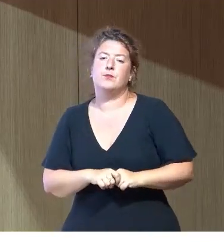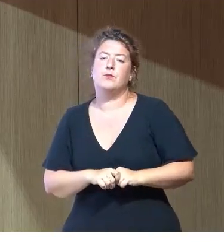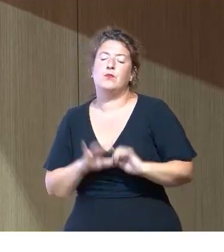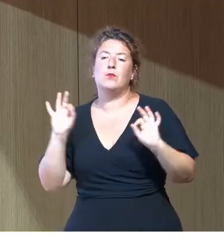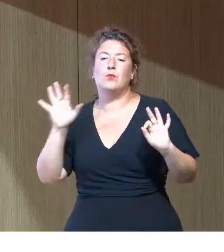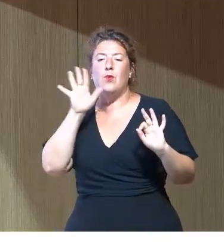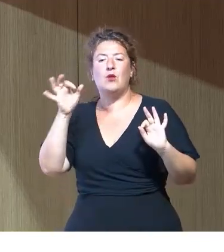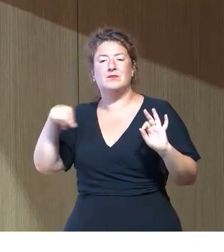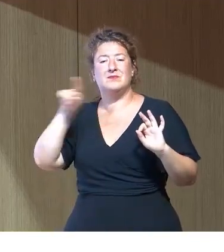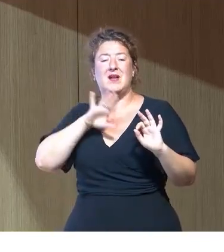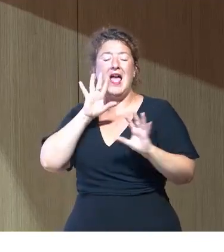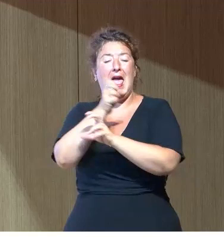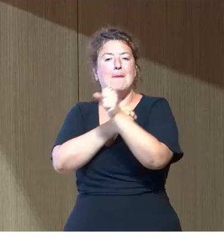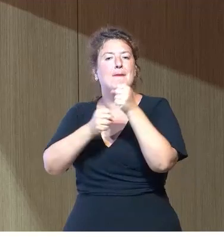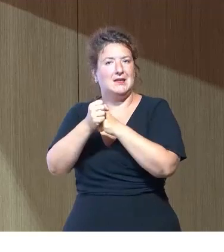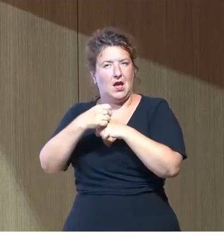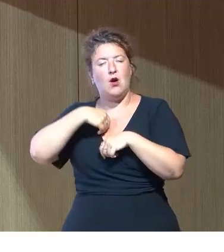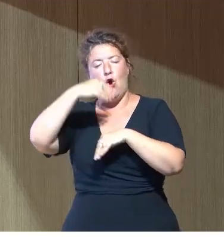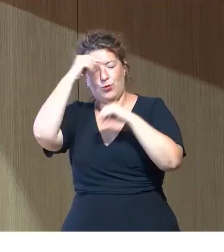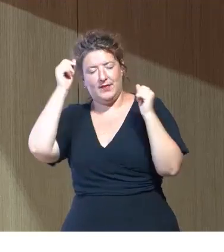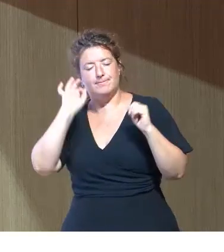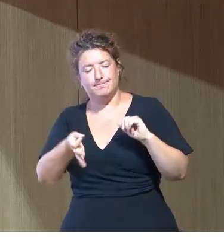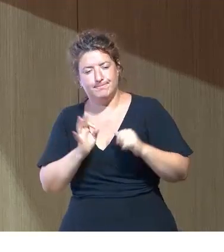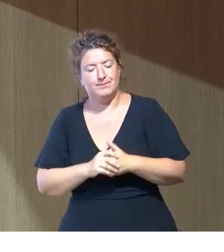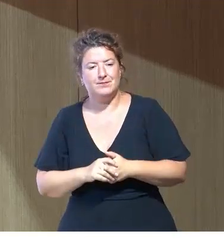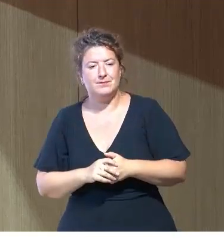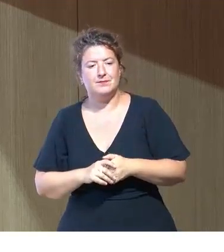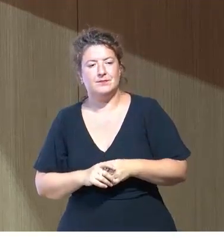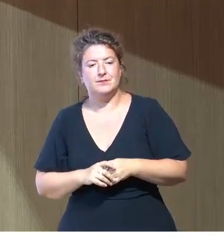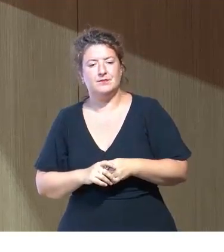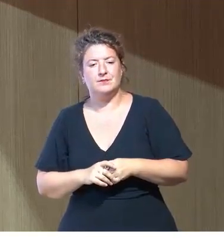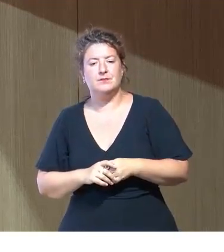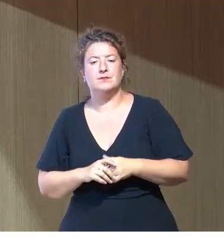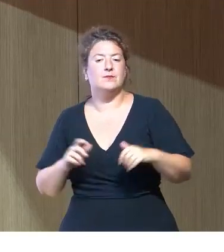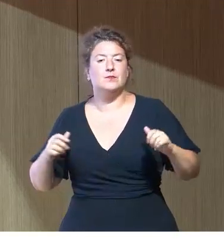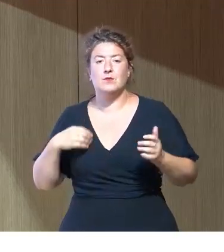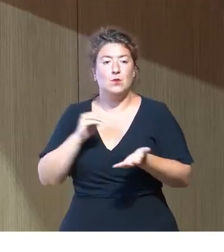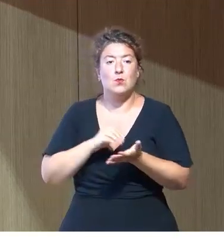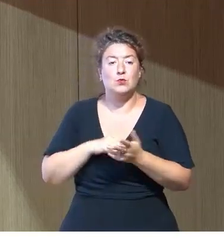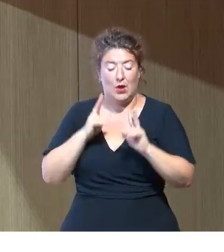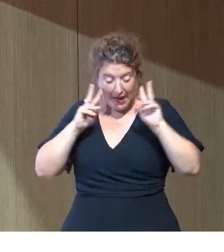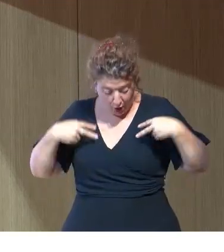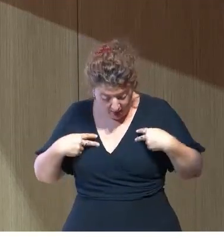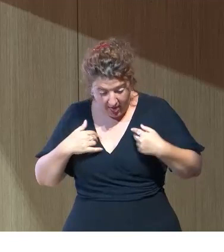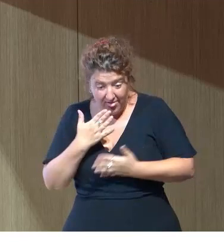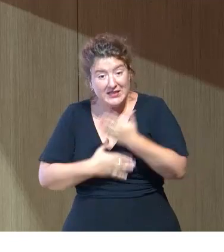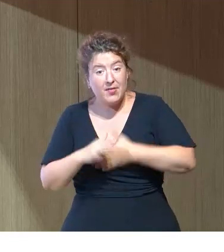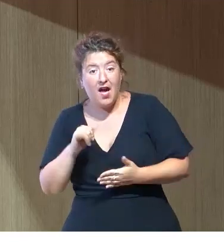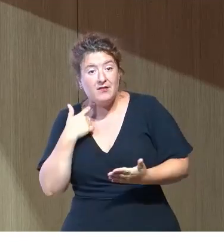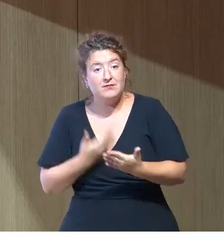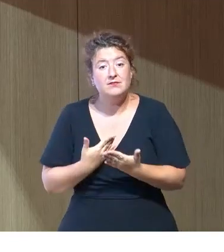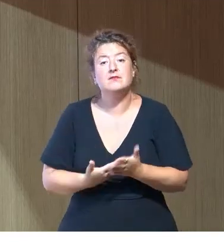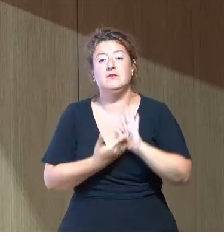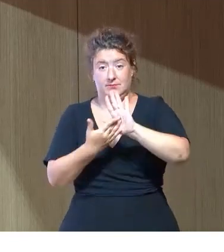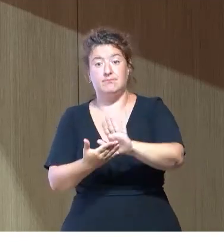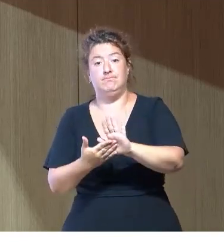mapa de empatía se nos ha olvidado comentar que muchas la activación empieza por reconocer que tienes una discapacidad pero